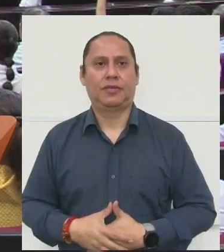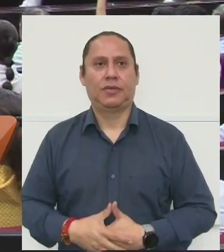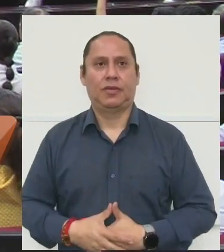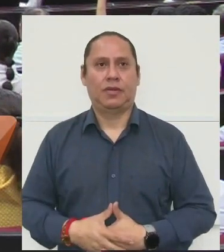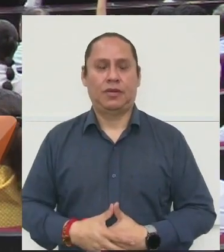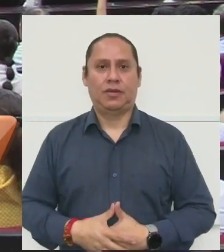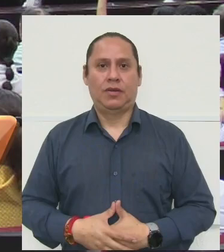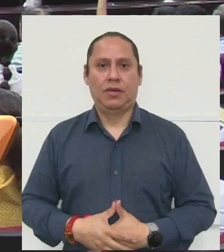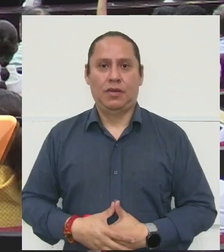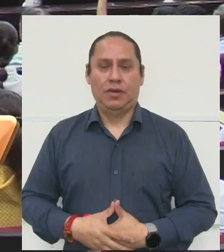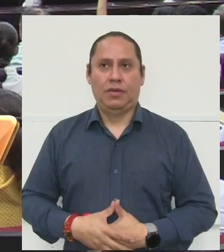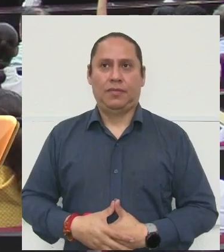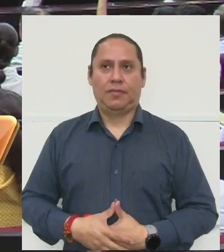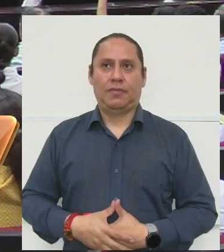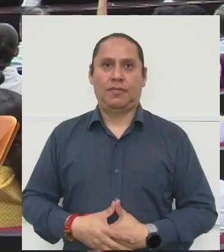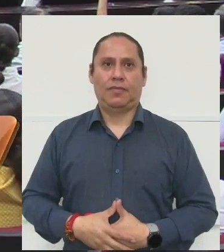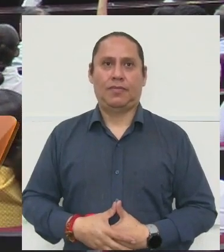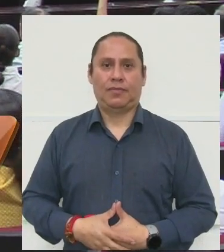su